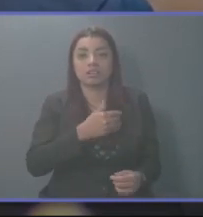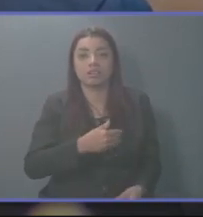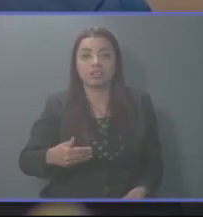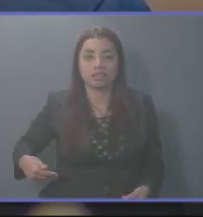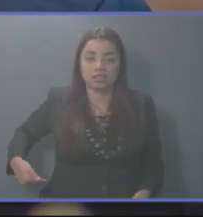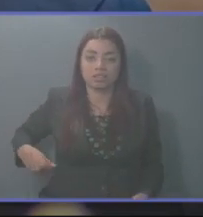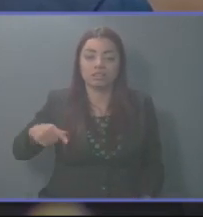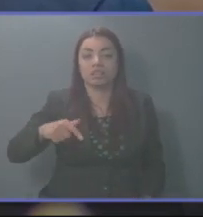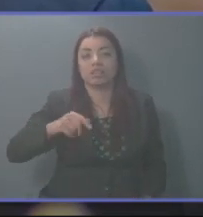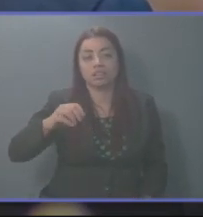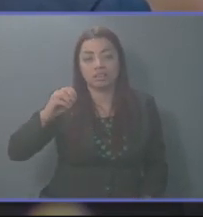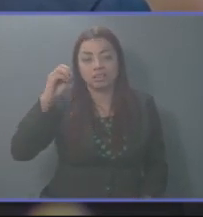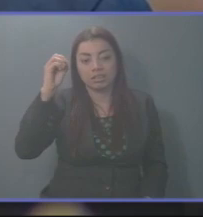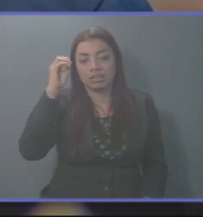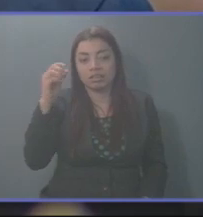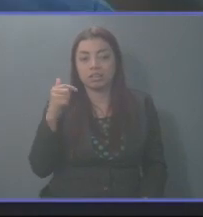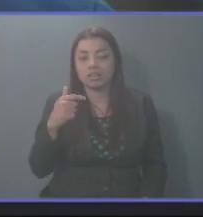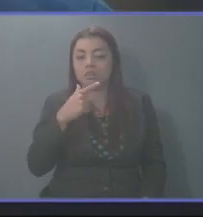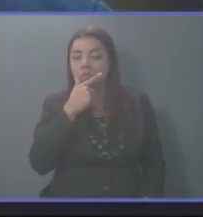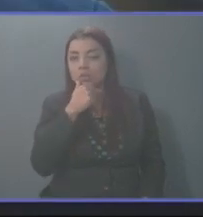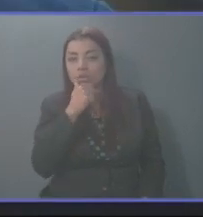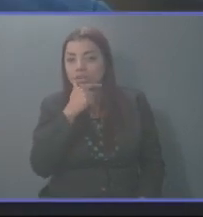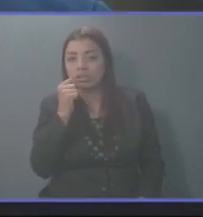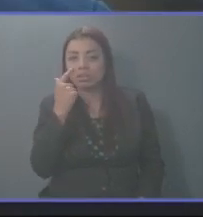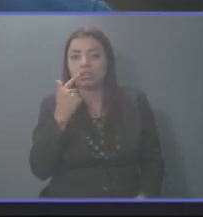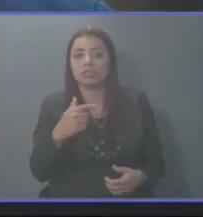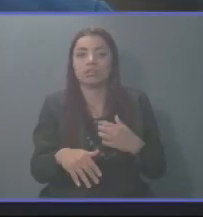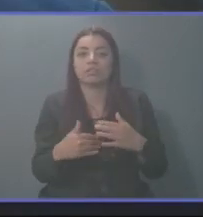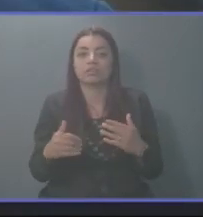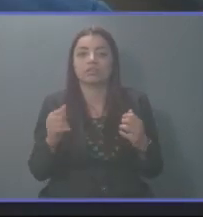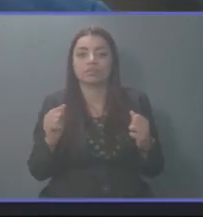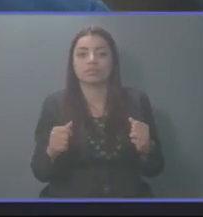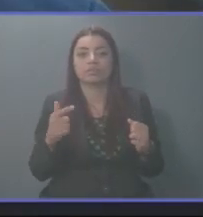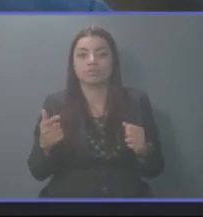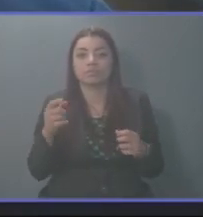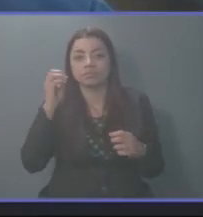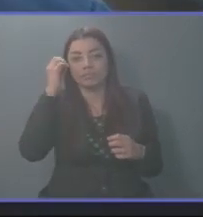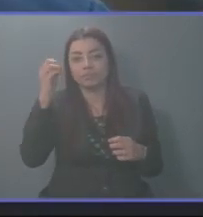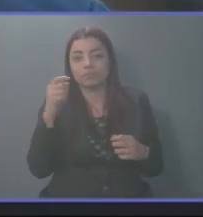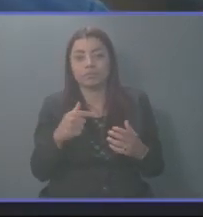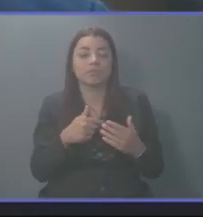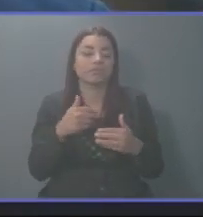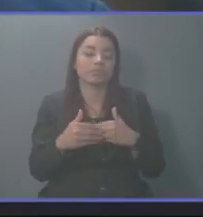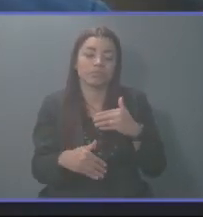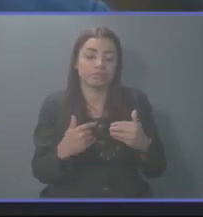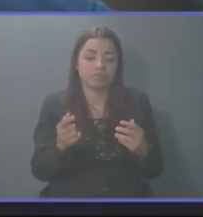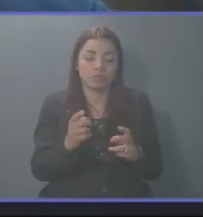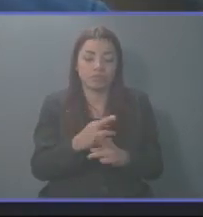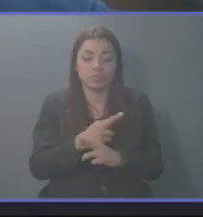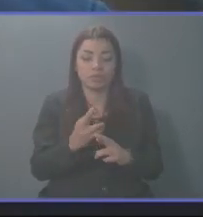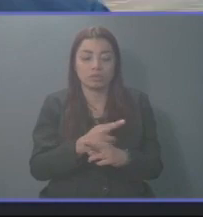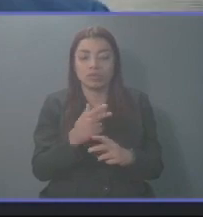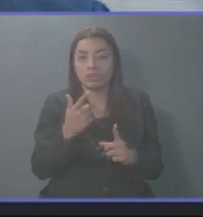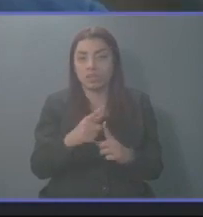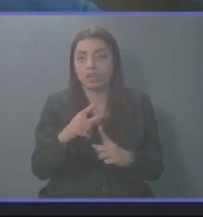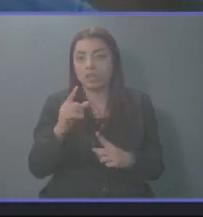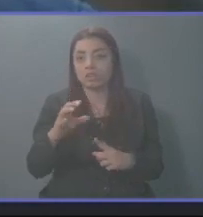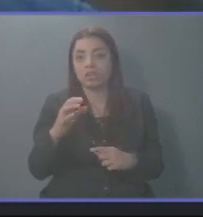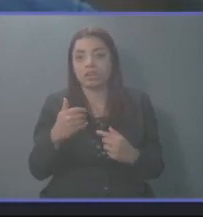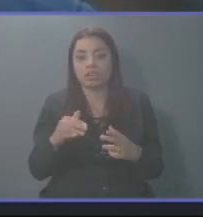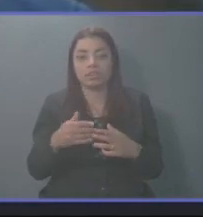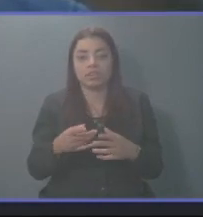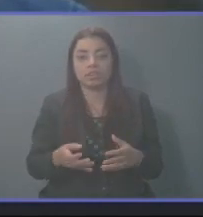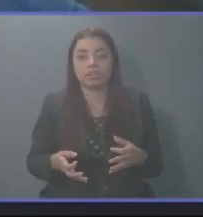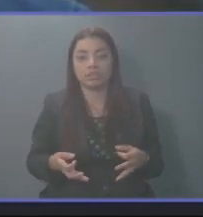la República, deja duda a quién se refieren las atribuciones. Se acepta la observación y en consecuencia se modifican los literales de la